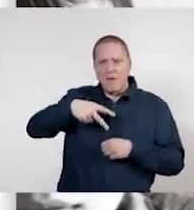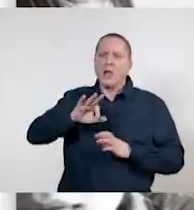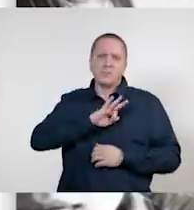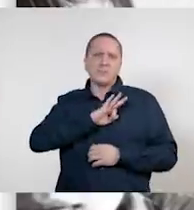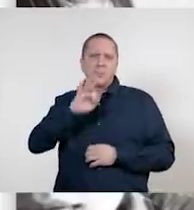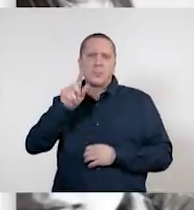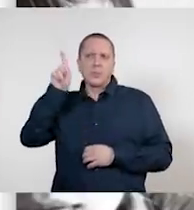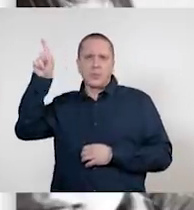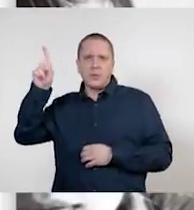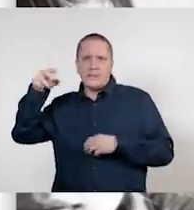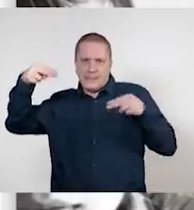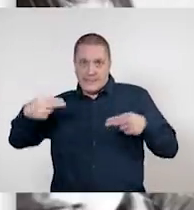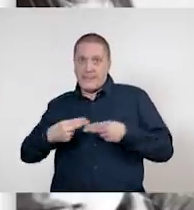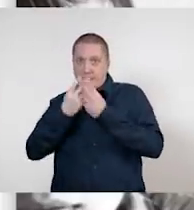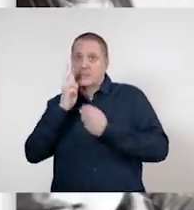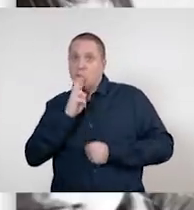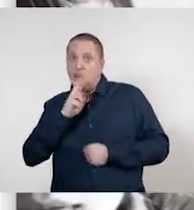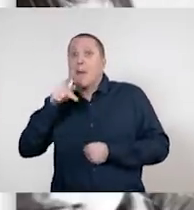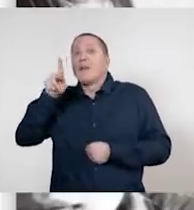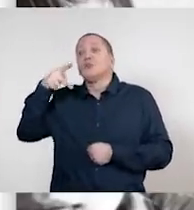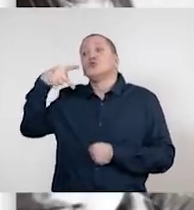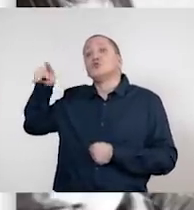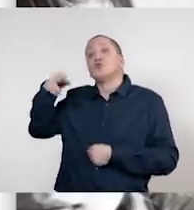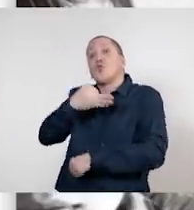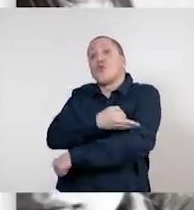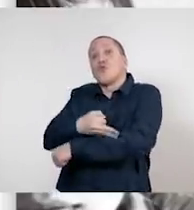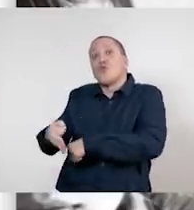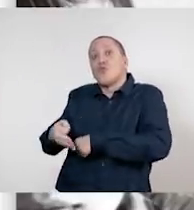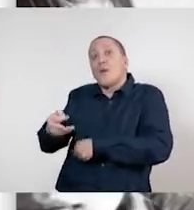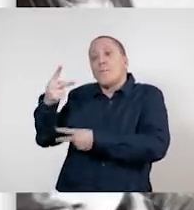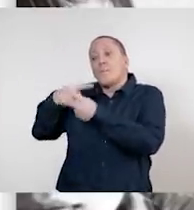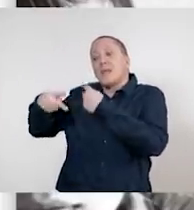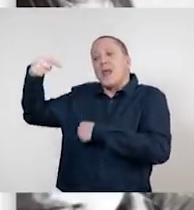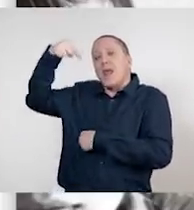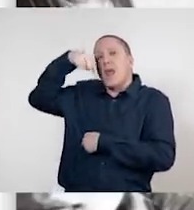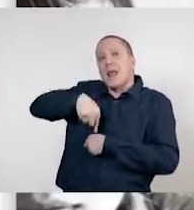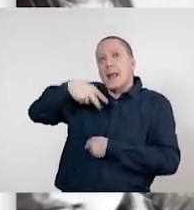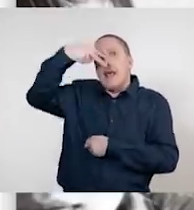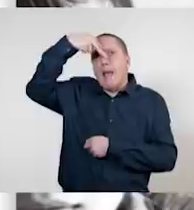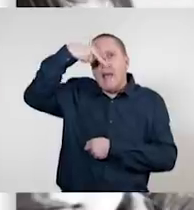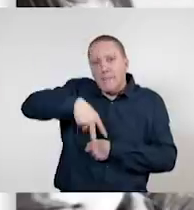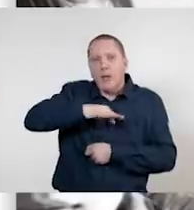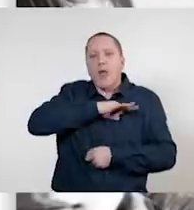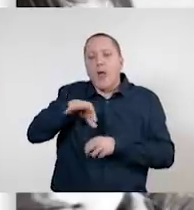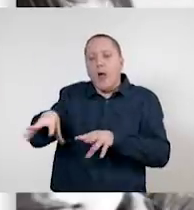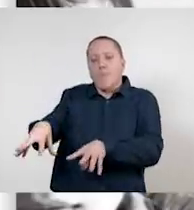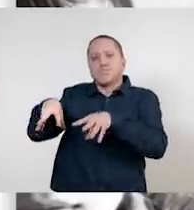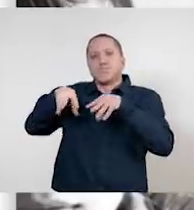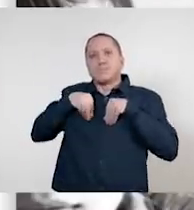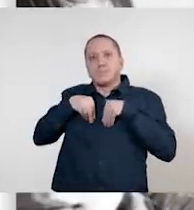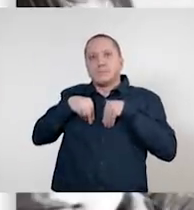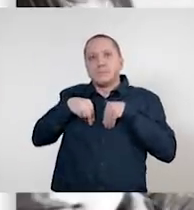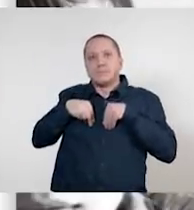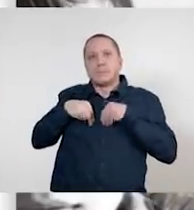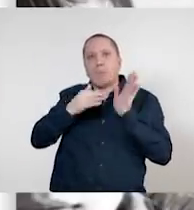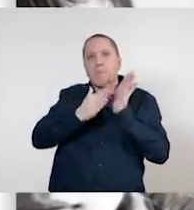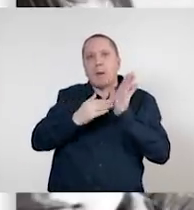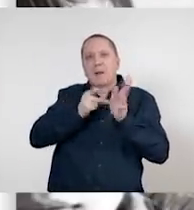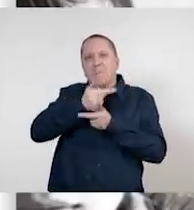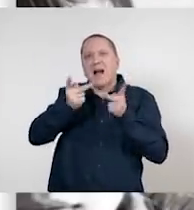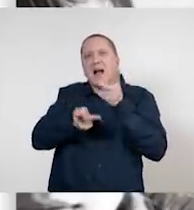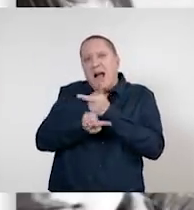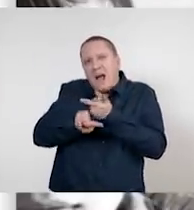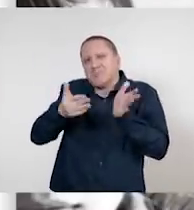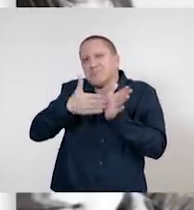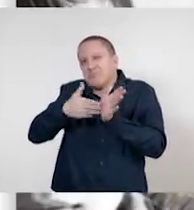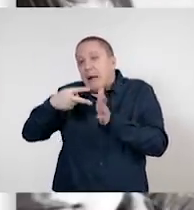pudo haber nacido en Rusia, pero si sus papás, bueno, y toda la familia se vinieron a vivir a México, pues pueden adoptar la nacionalidad mexicana también. ¡Ah,